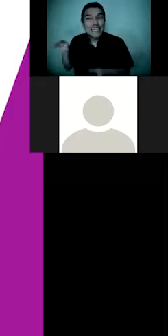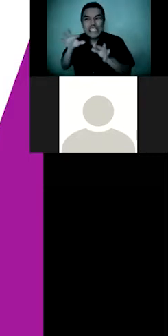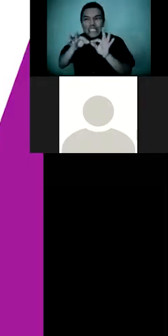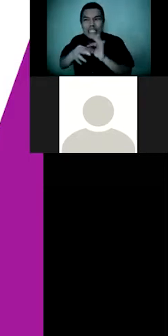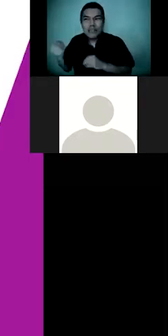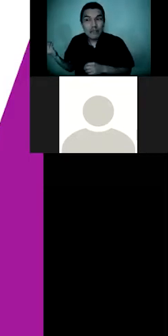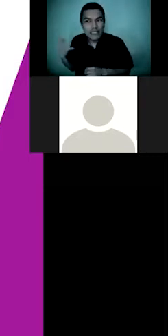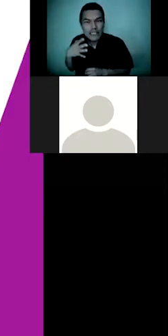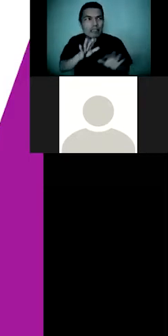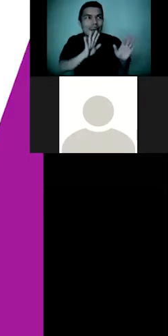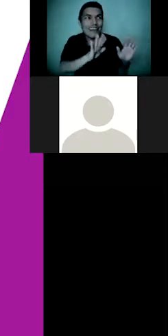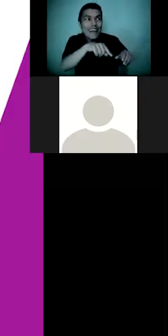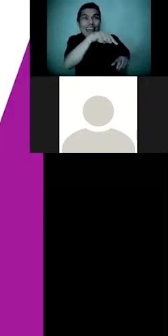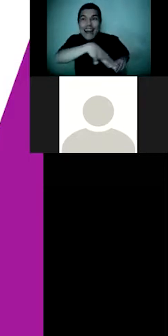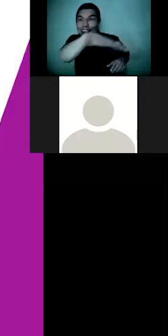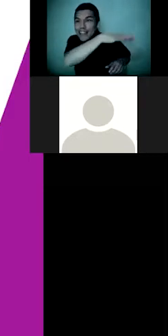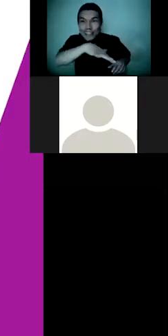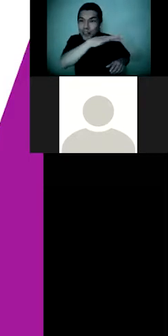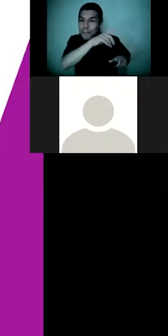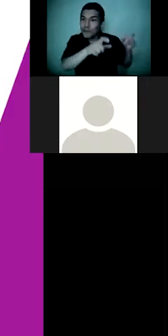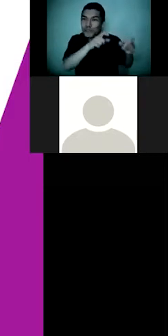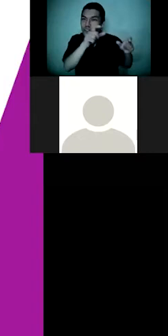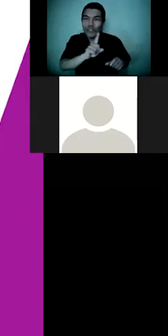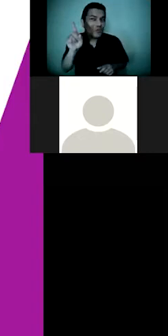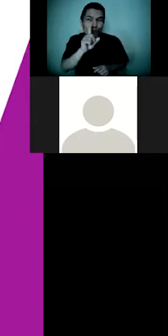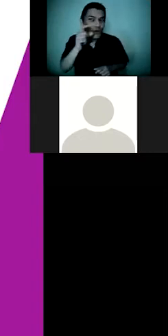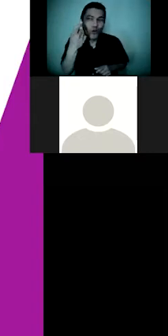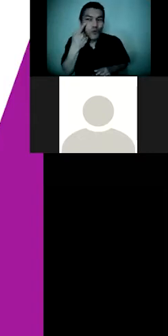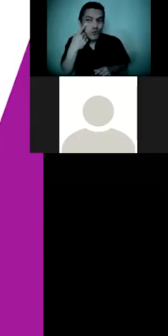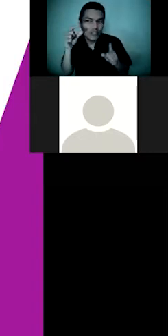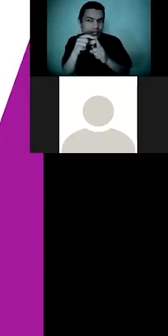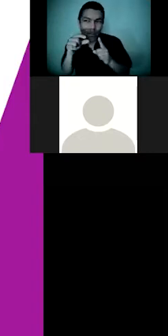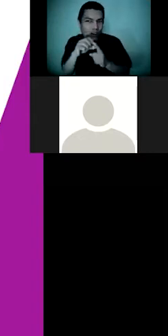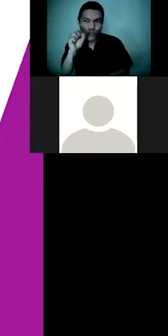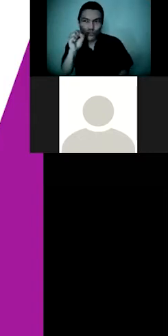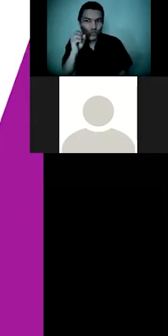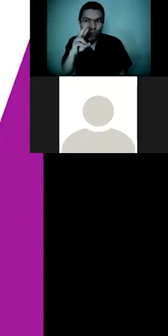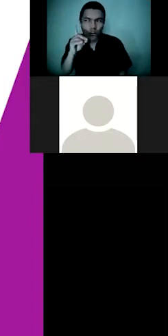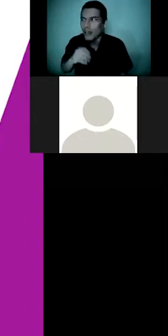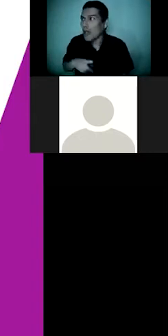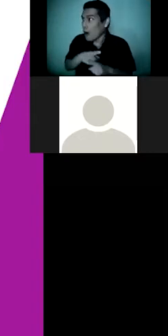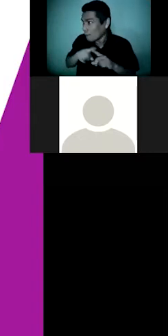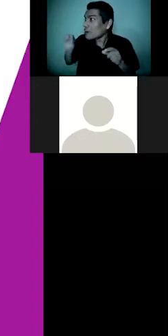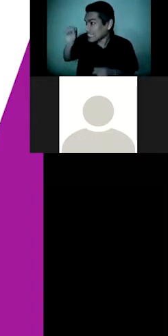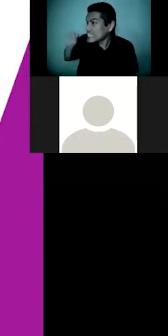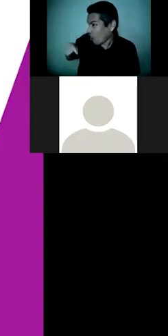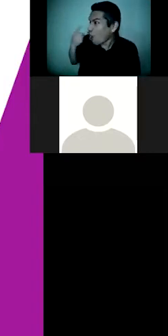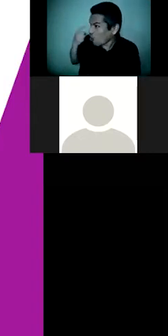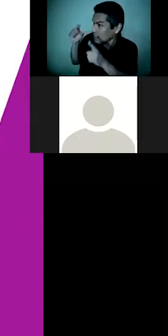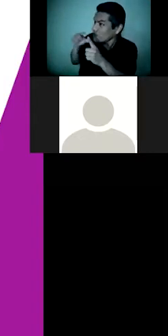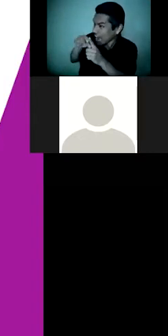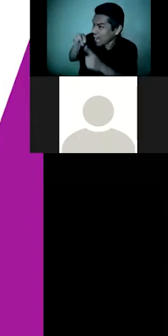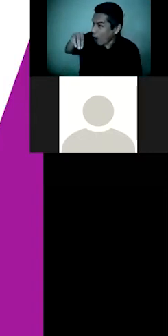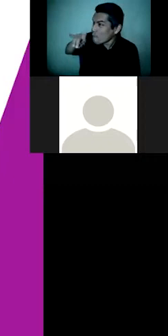pudito. El intérprete me decía, cálmate, cálmate. Acá las personas no conocen, no saben las palabras sordo, no